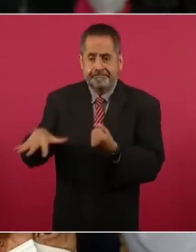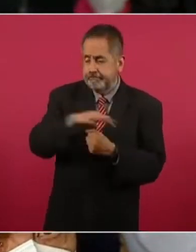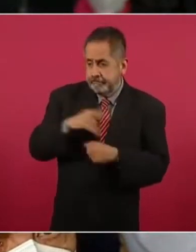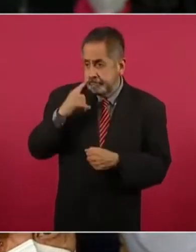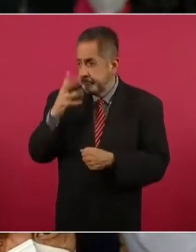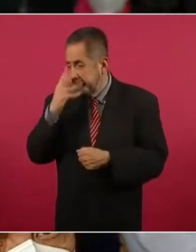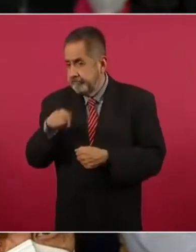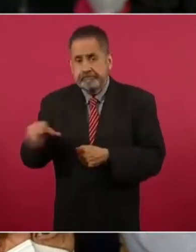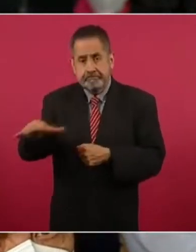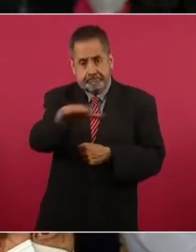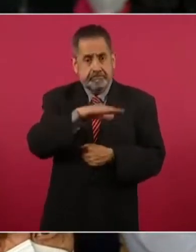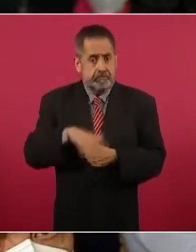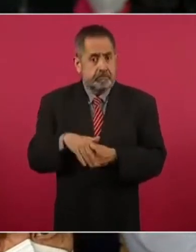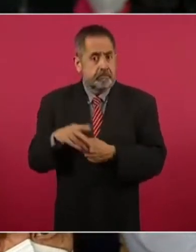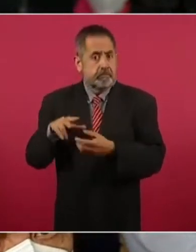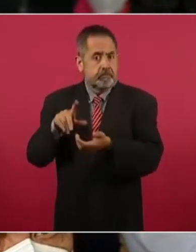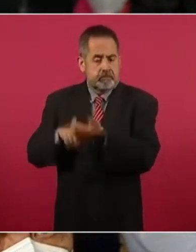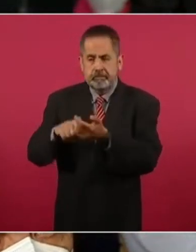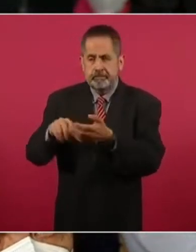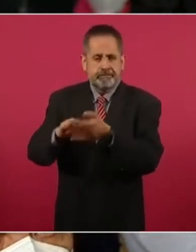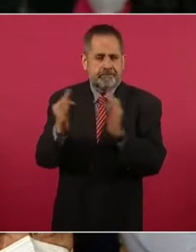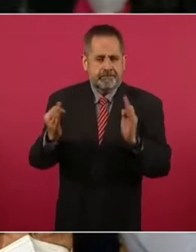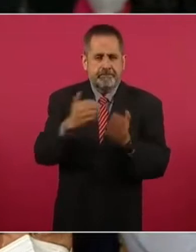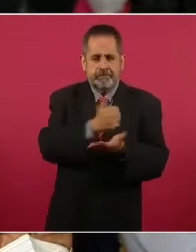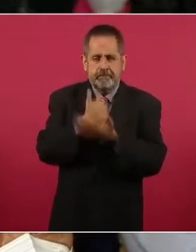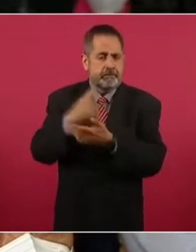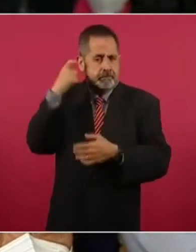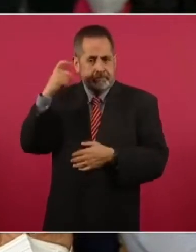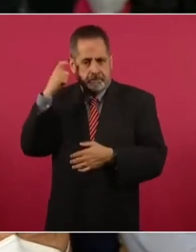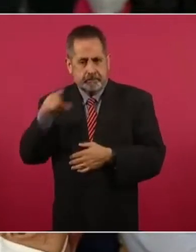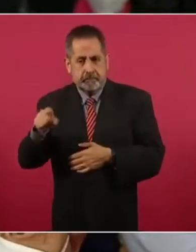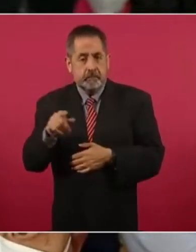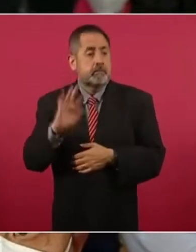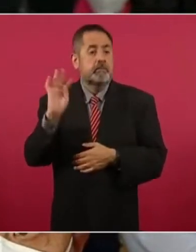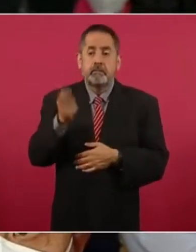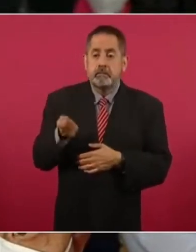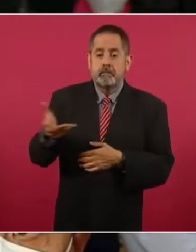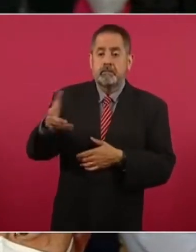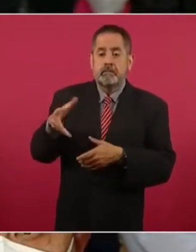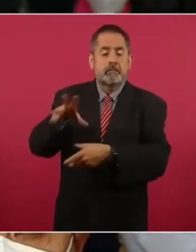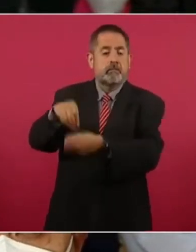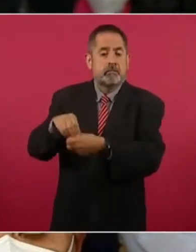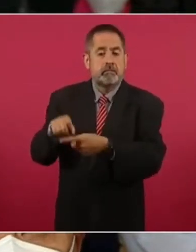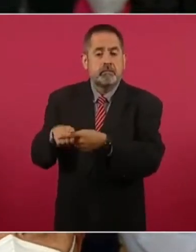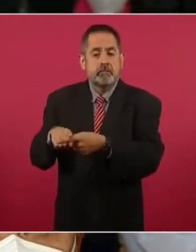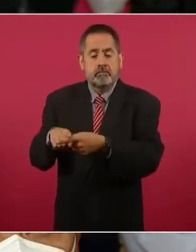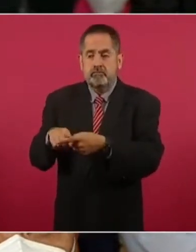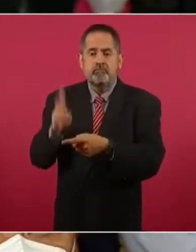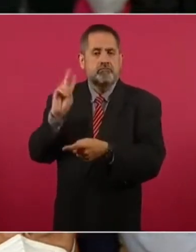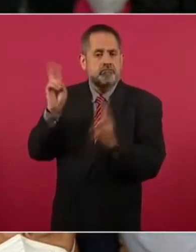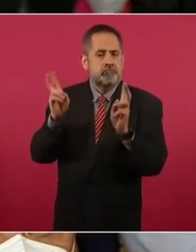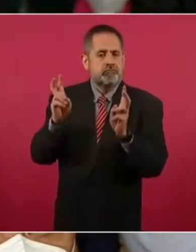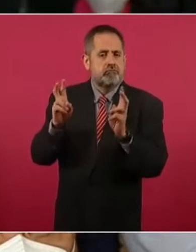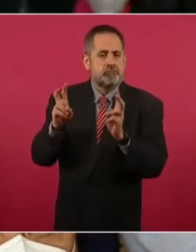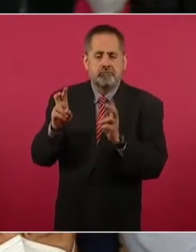en el futuro de la zona metropolitana de Querétaro? Y esta está por declararse área natural protegida. Ojalá